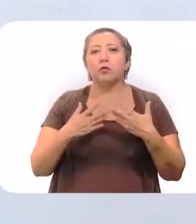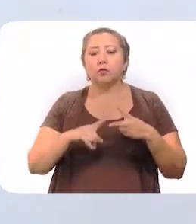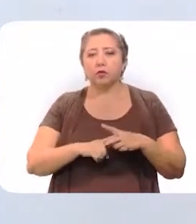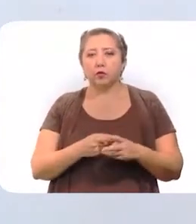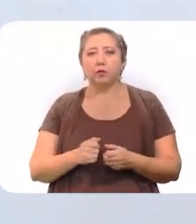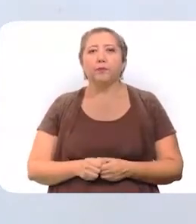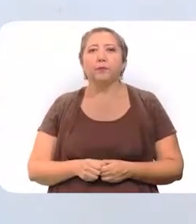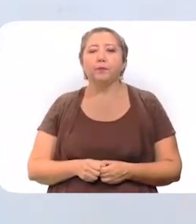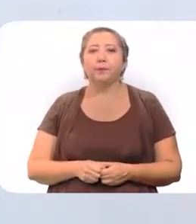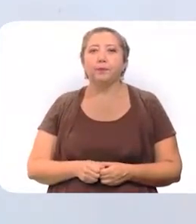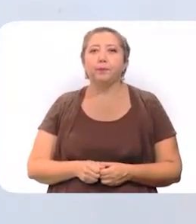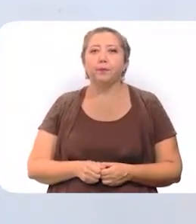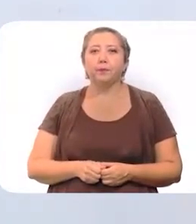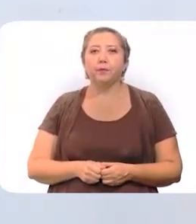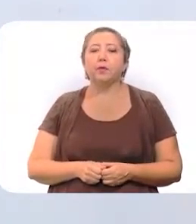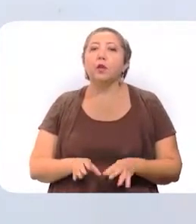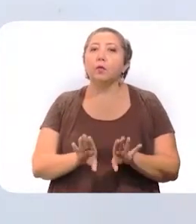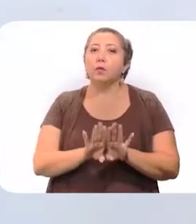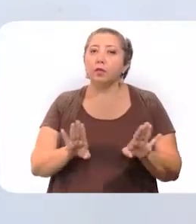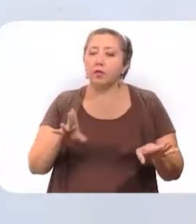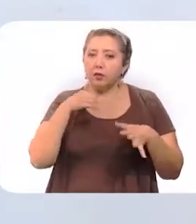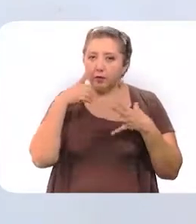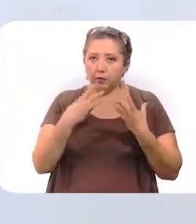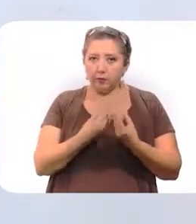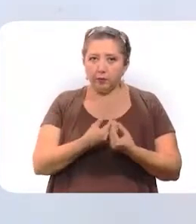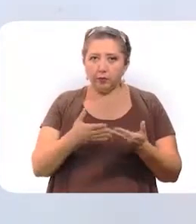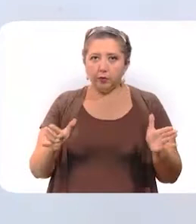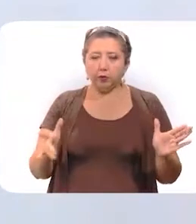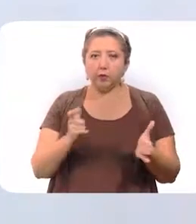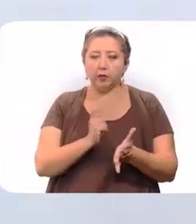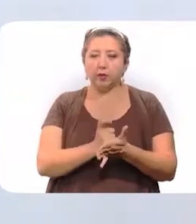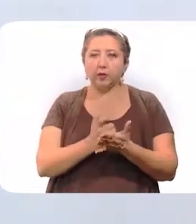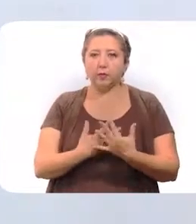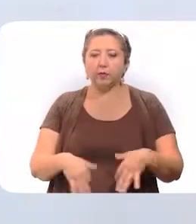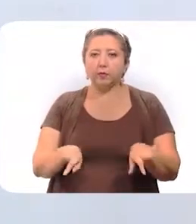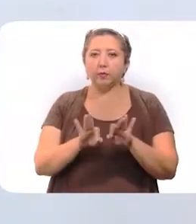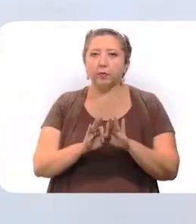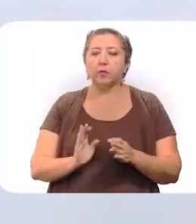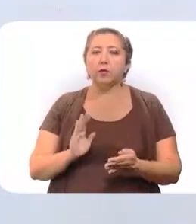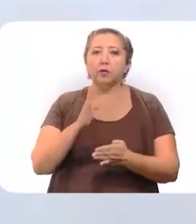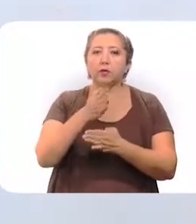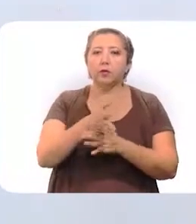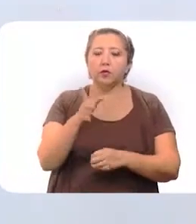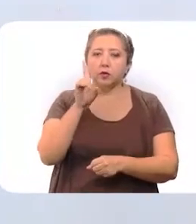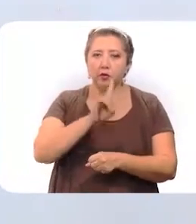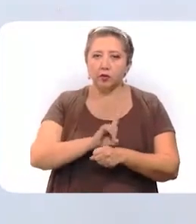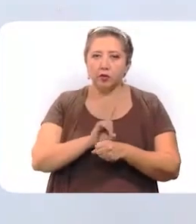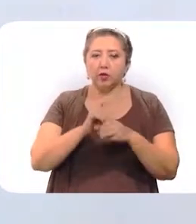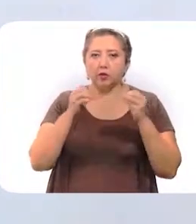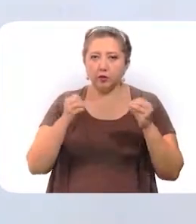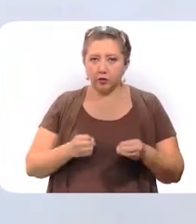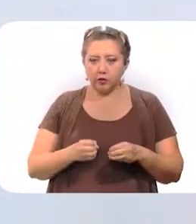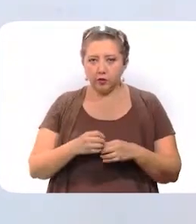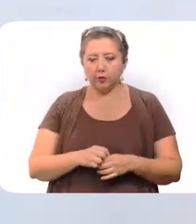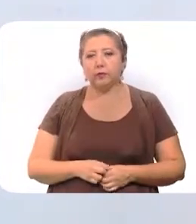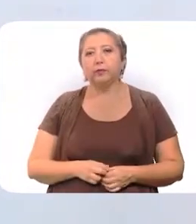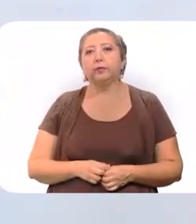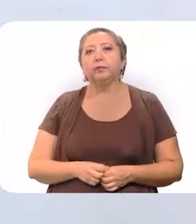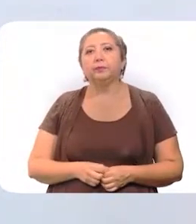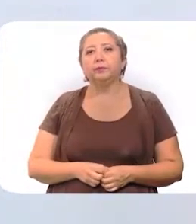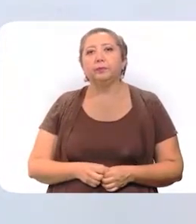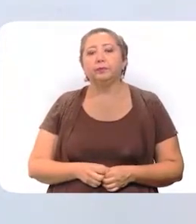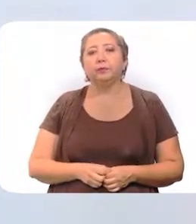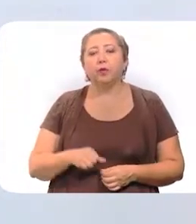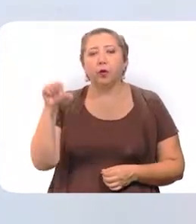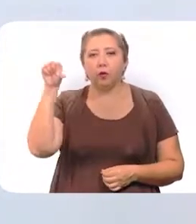reactivación económica. Como hemos señalado, en la reapertura económica los datos más importantes son la ocupación hospitalaria y los ingresos